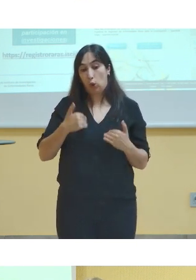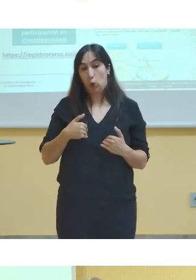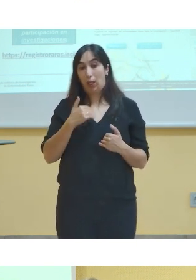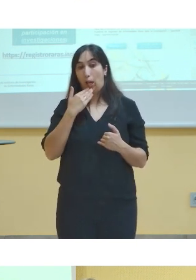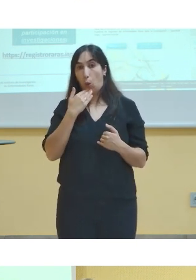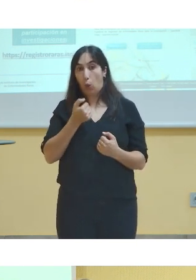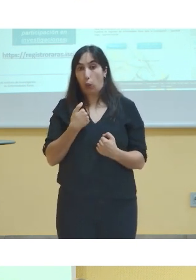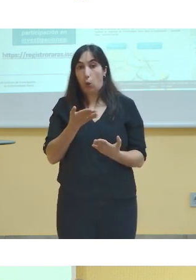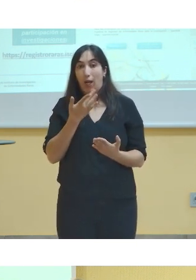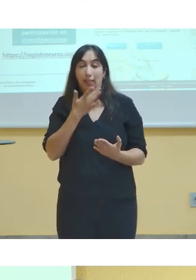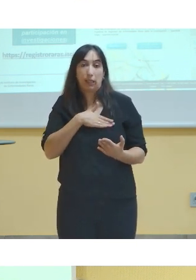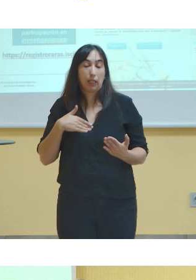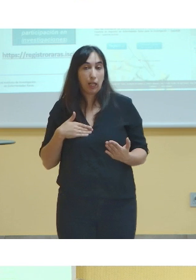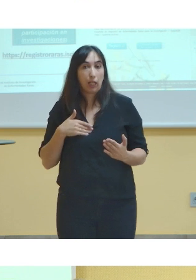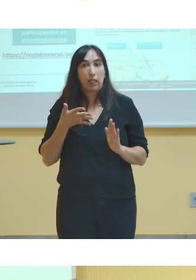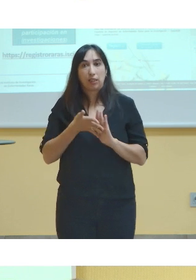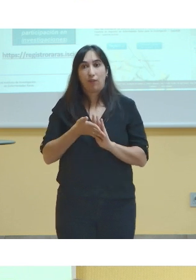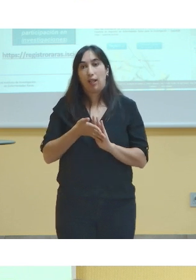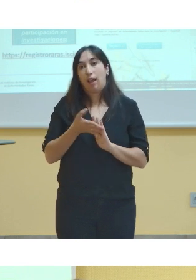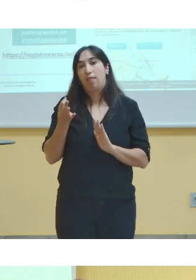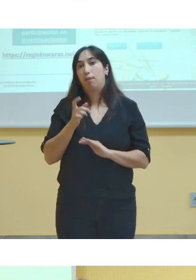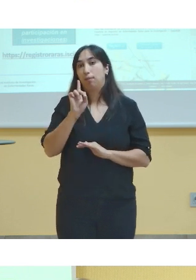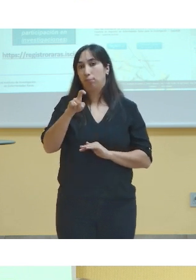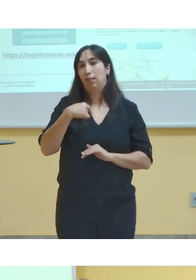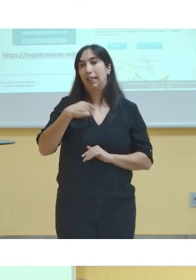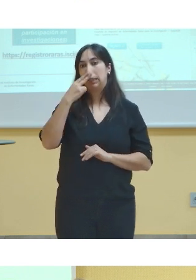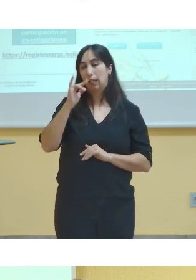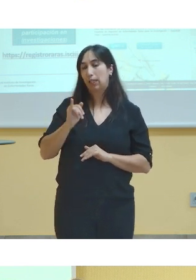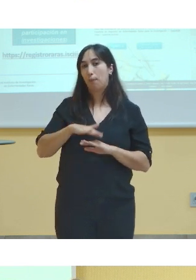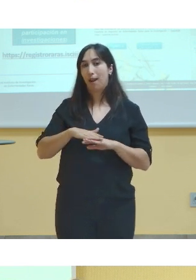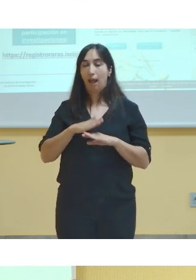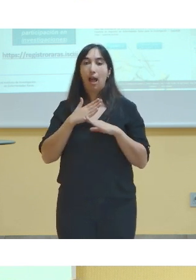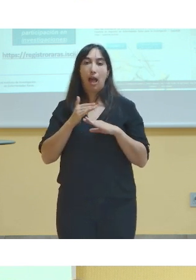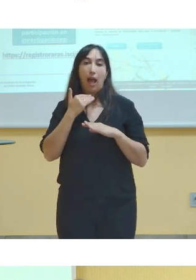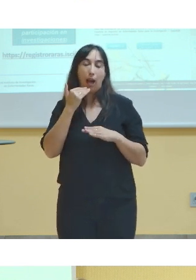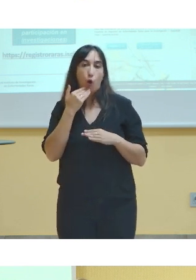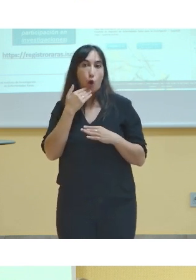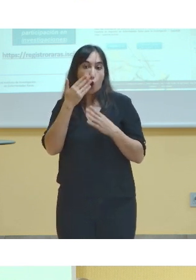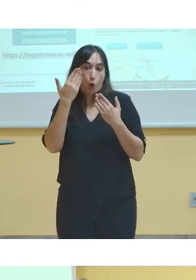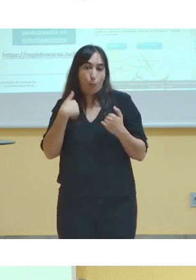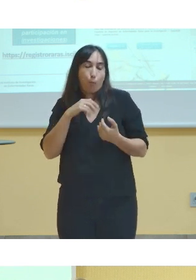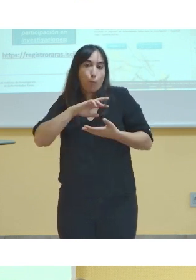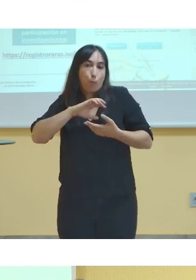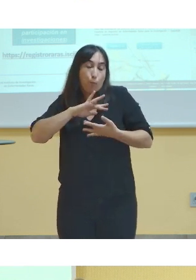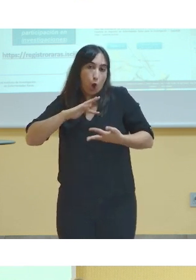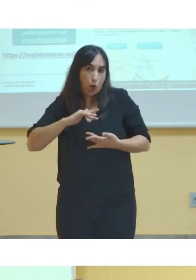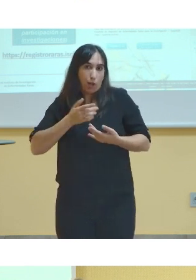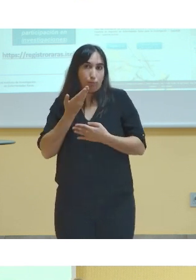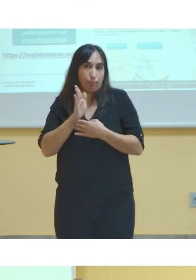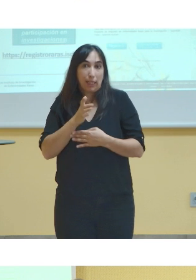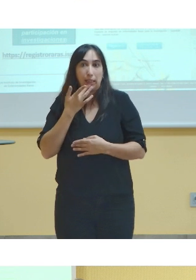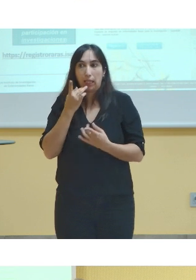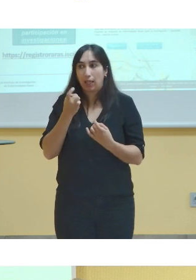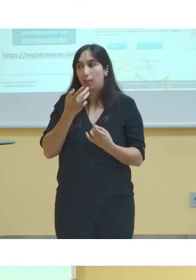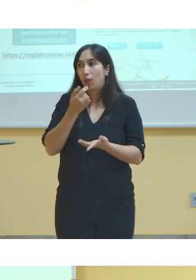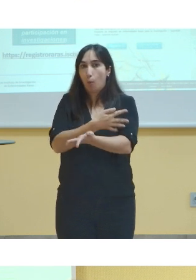desea. Simplemente se declara, tengo interés en donar muestra biológica, y si llega un momento en el que hay una investigación en el que necesitan sangre